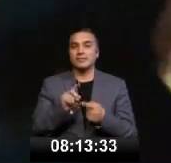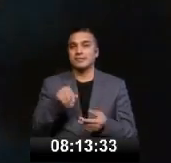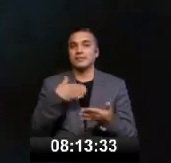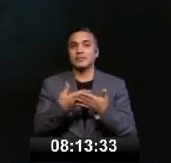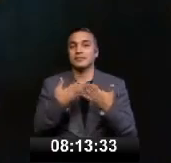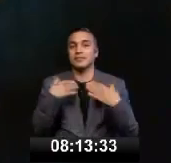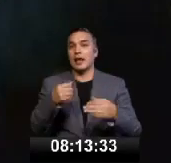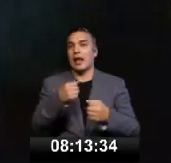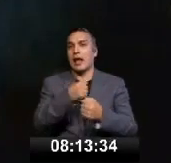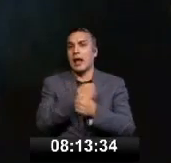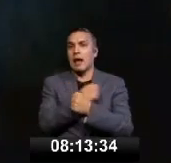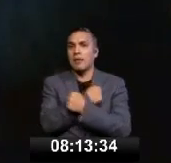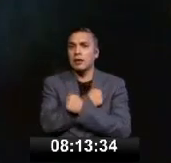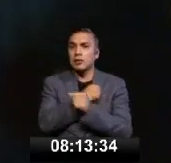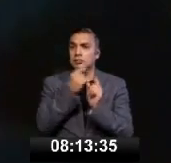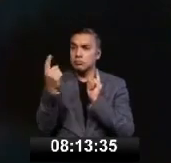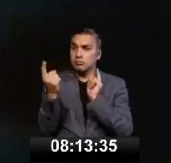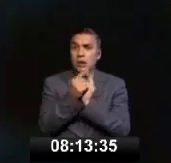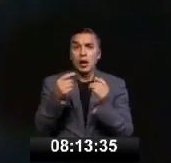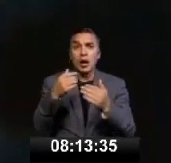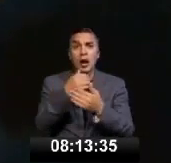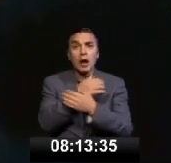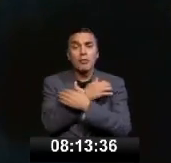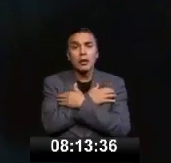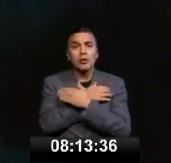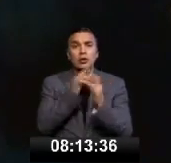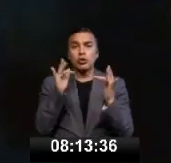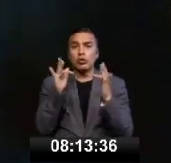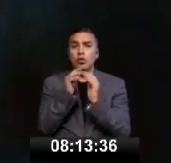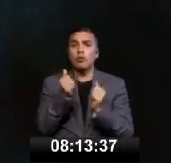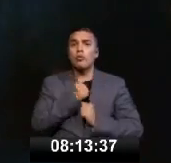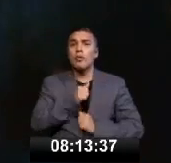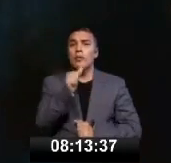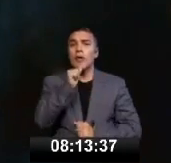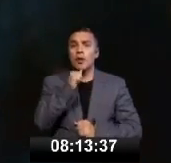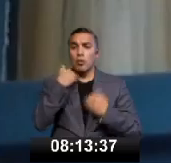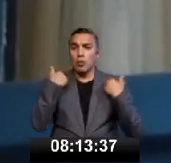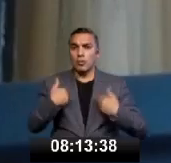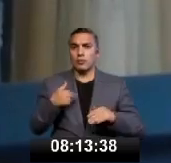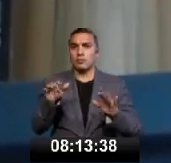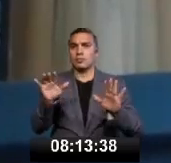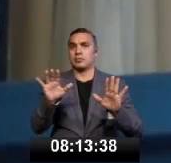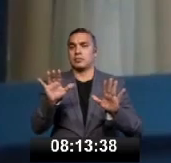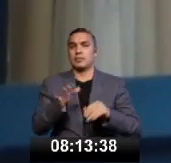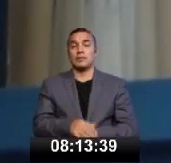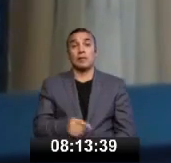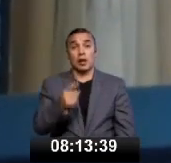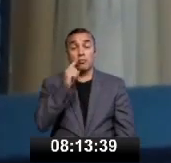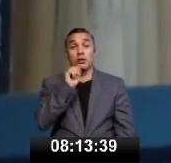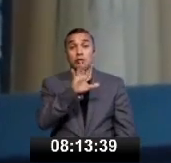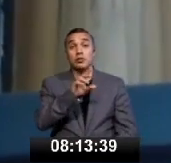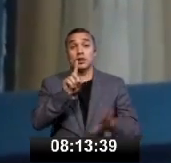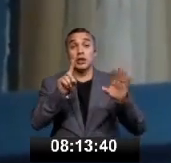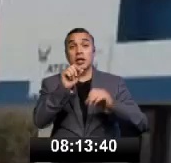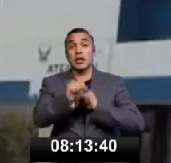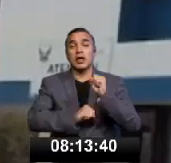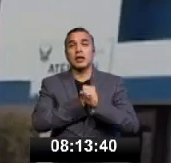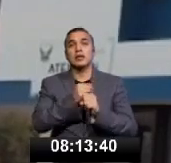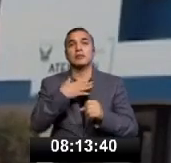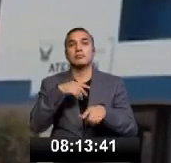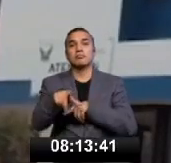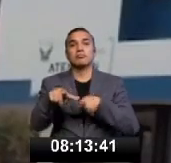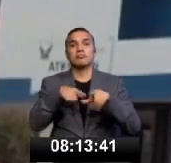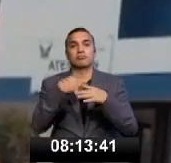a darle abrazos y a tocar sus partes íntimas. El sujeto de 56 años permanece en el Centro